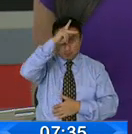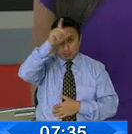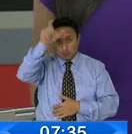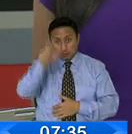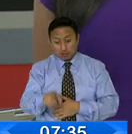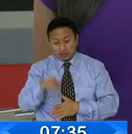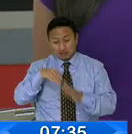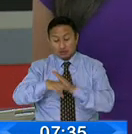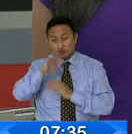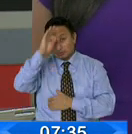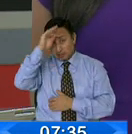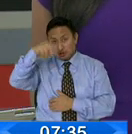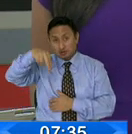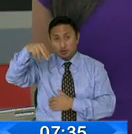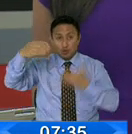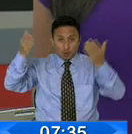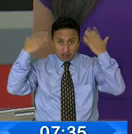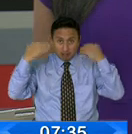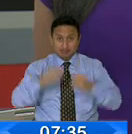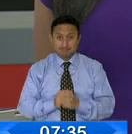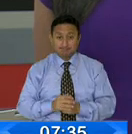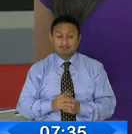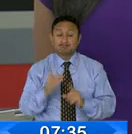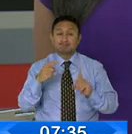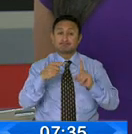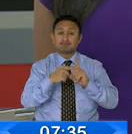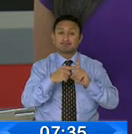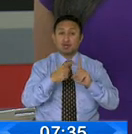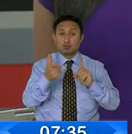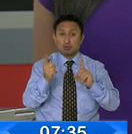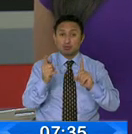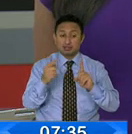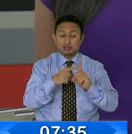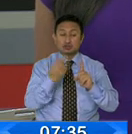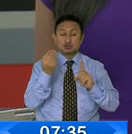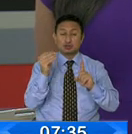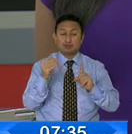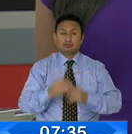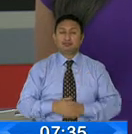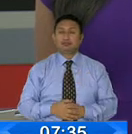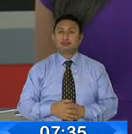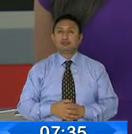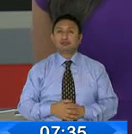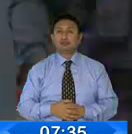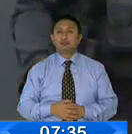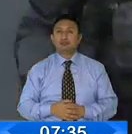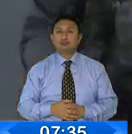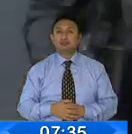clínica en el norte de guayaquil el autor de los disparos sería un menor de edad